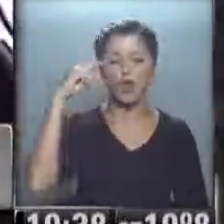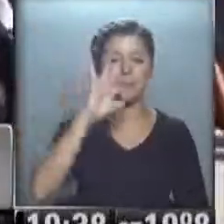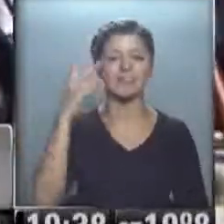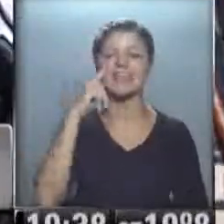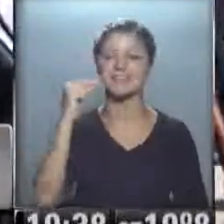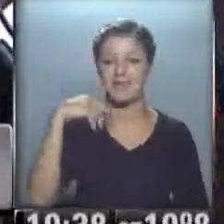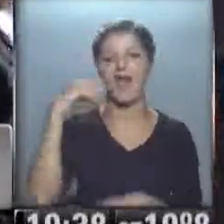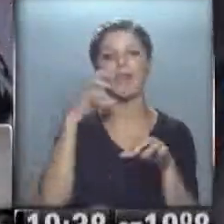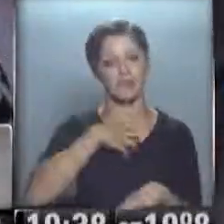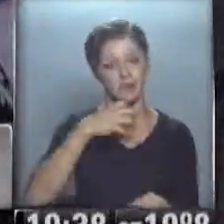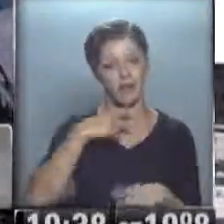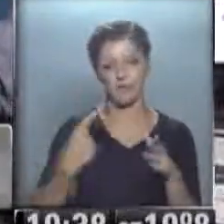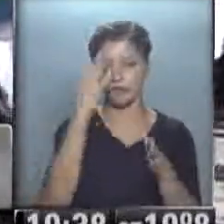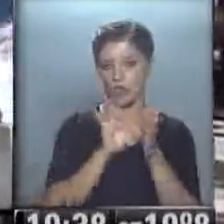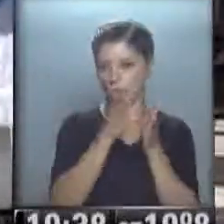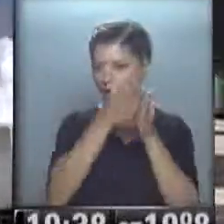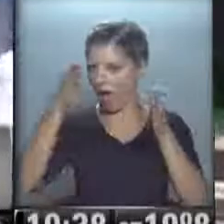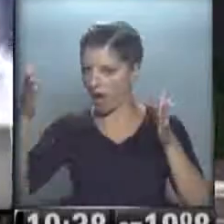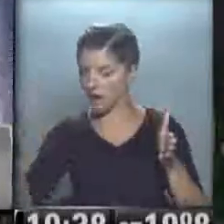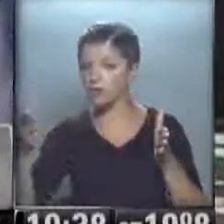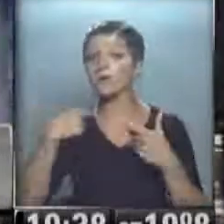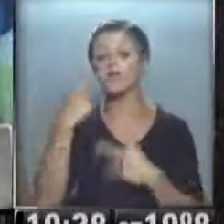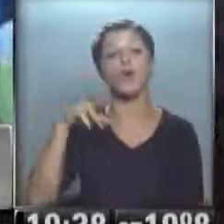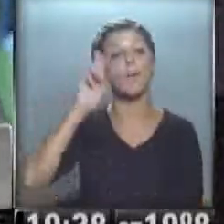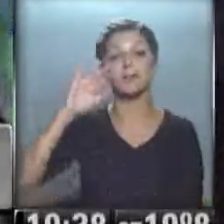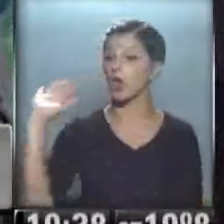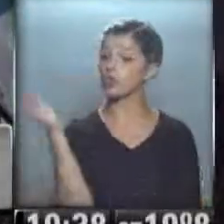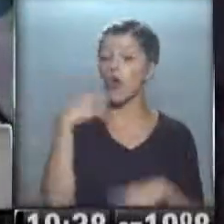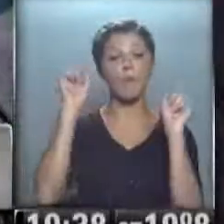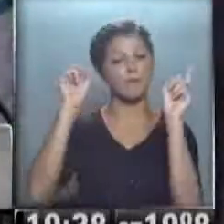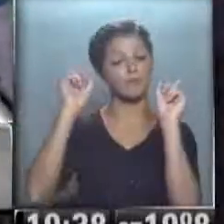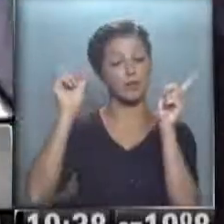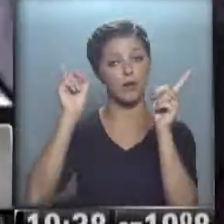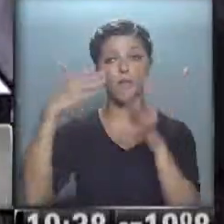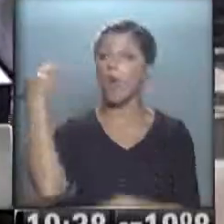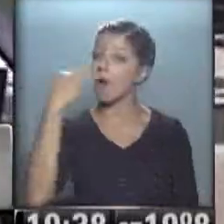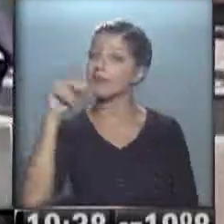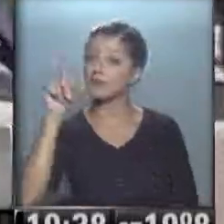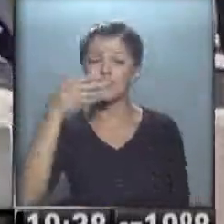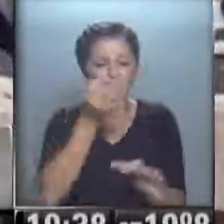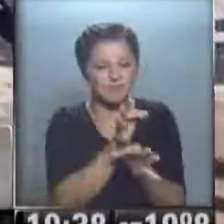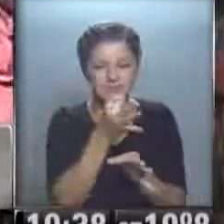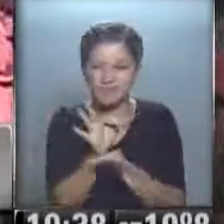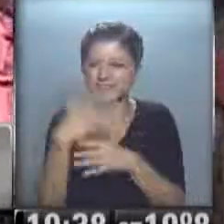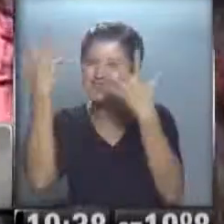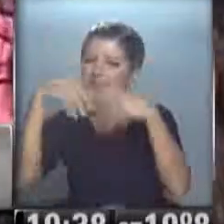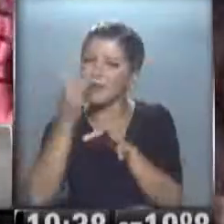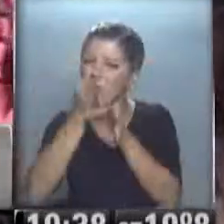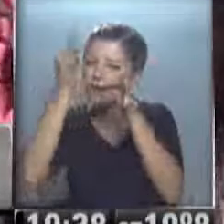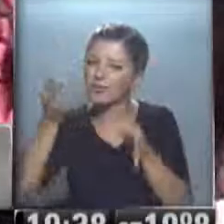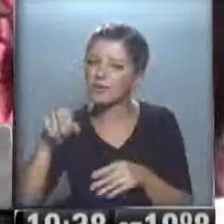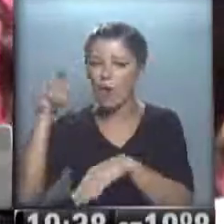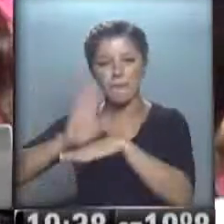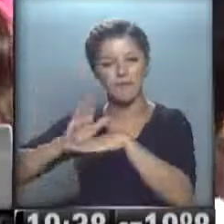anuales scioli expresó su respeto para todos los docentes por la obligación que tienen de llevar adelante el sistema educativo de la provincia al